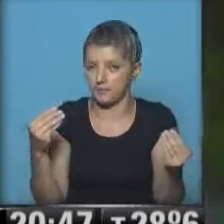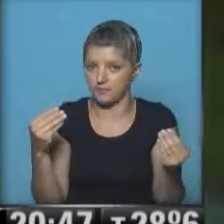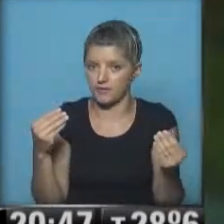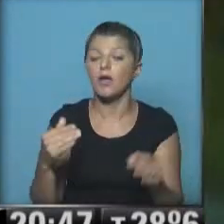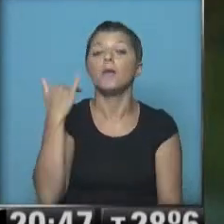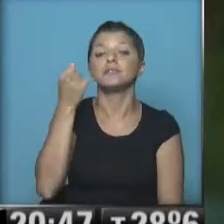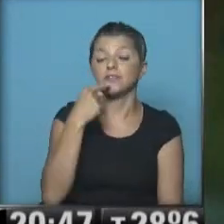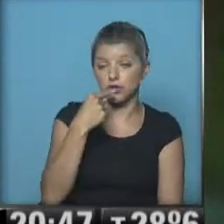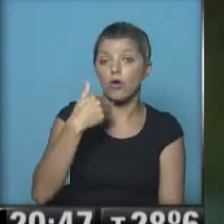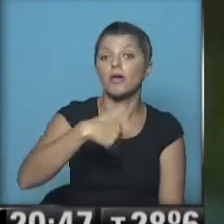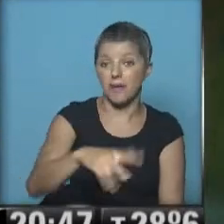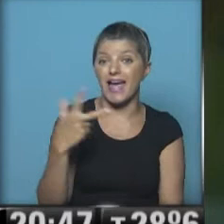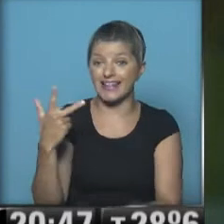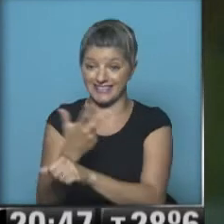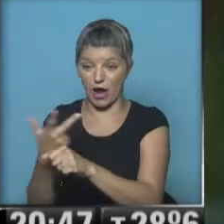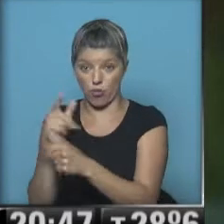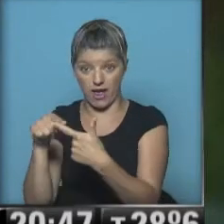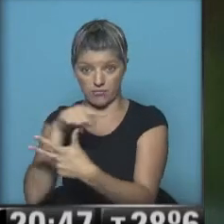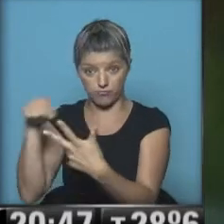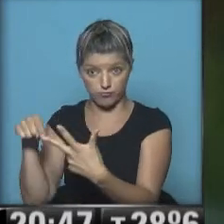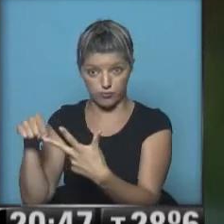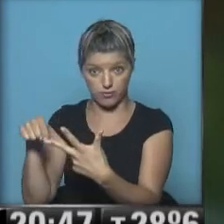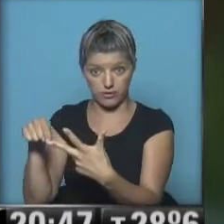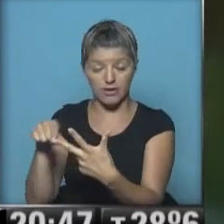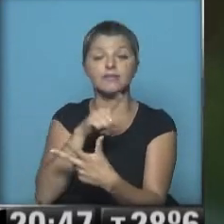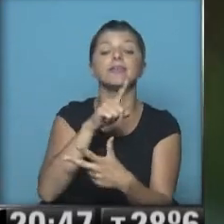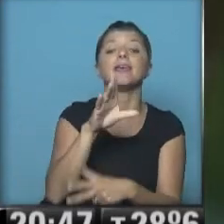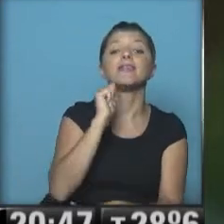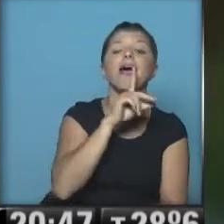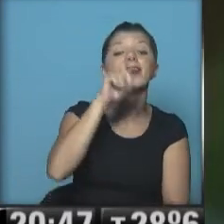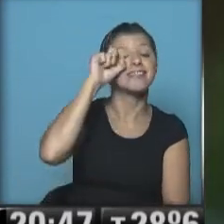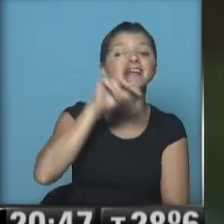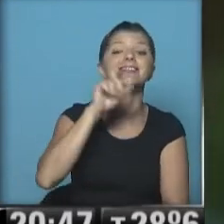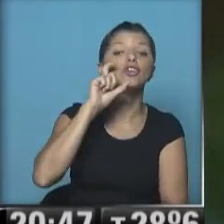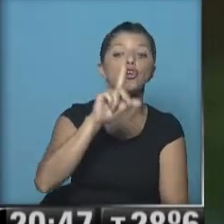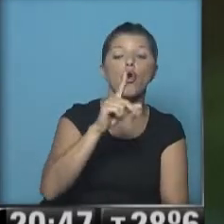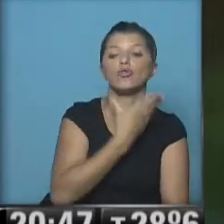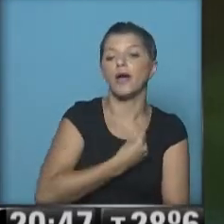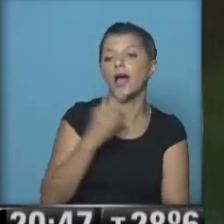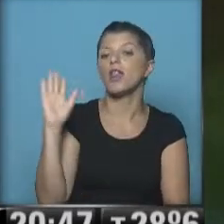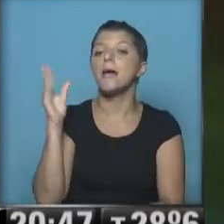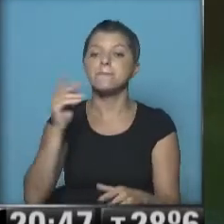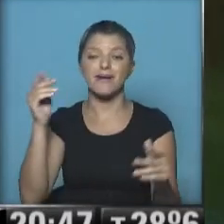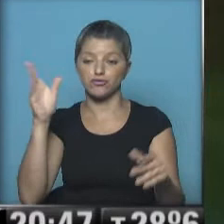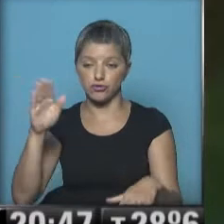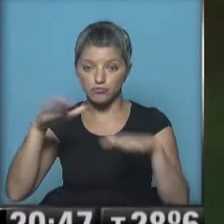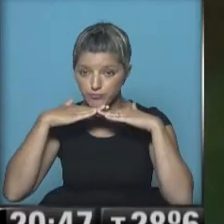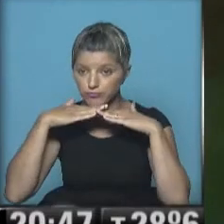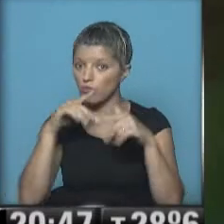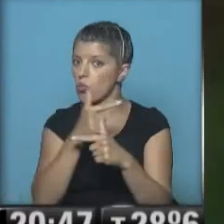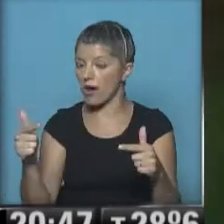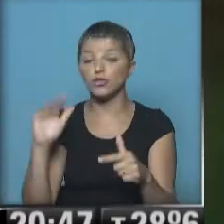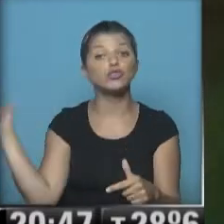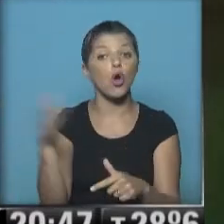que se va a jugar tanto el triangular como el partido entre Atlético Tucumán y Huracán sin público. Todos los partidos. Bueno,